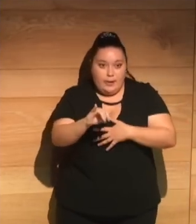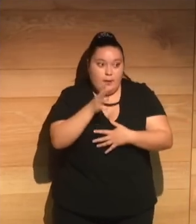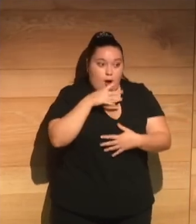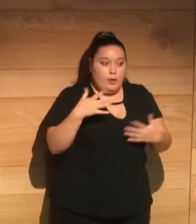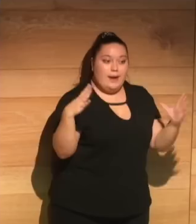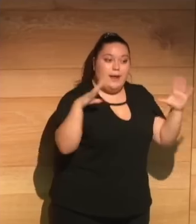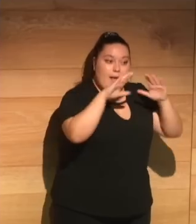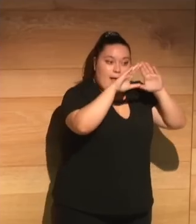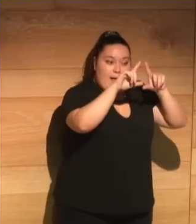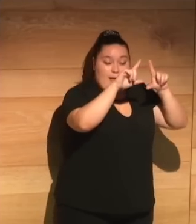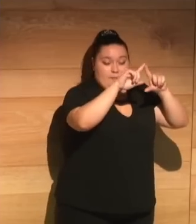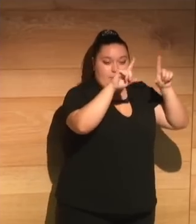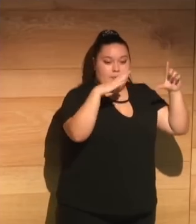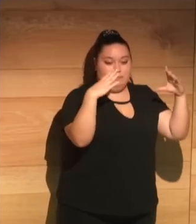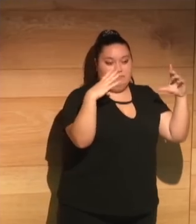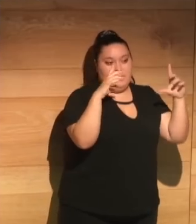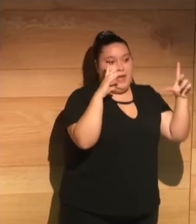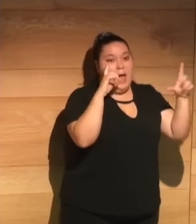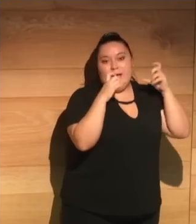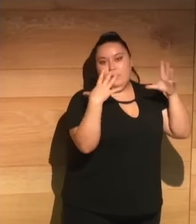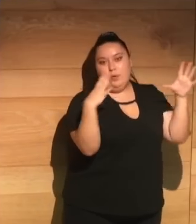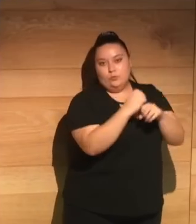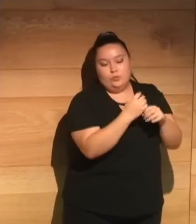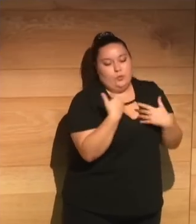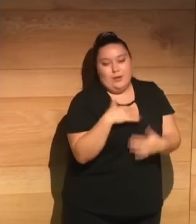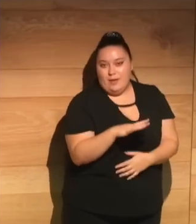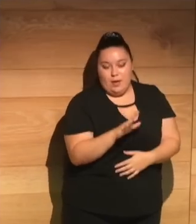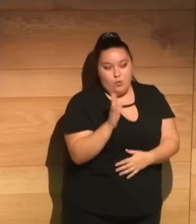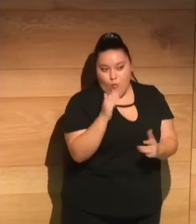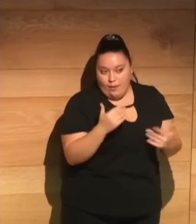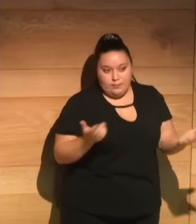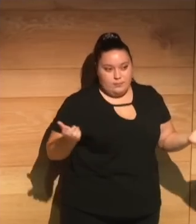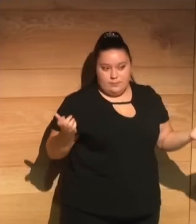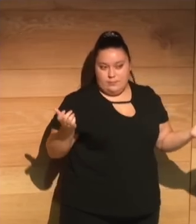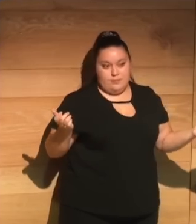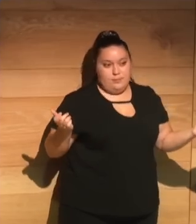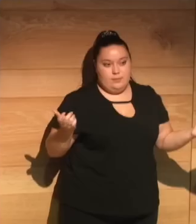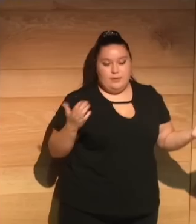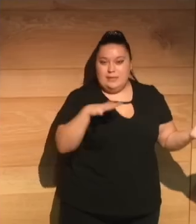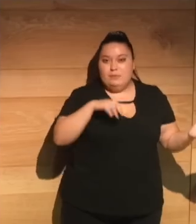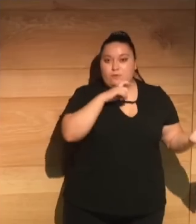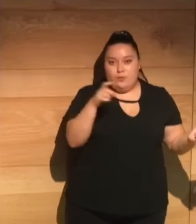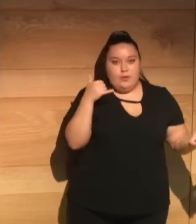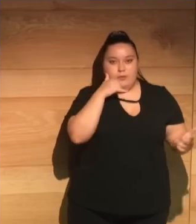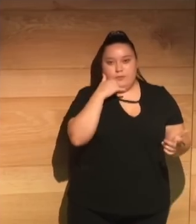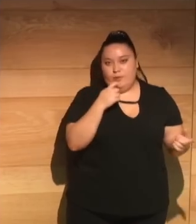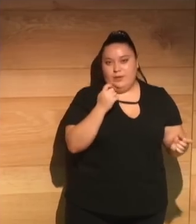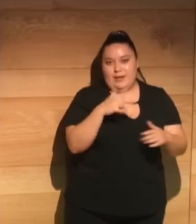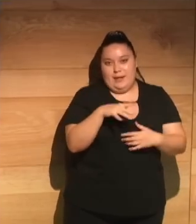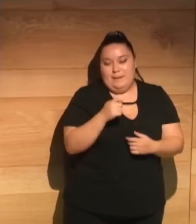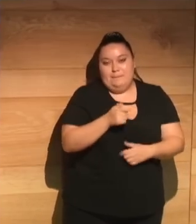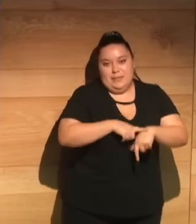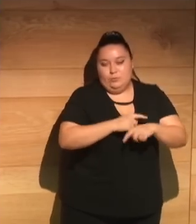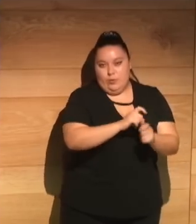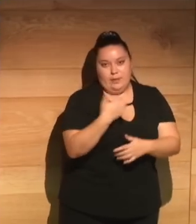la cámara oscura ya no hay... Claro. Tienes tanta no hay razón, claro, de verdad, que deberían pero, darte ojo. El espacio Fundación Telefónica para ti. Bueno, fíjate algo no, que no, se